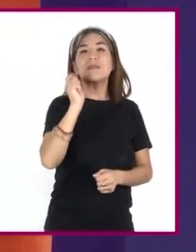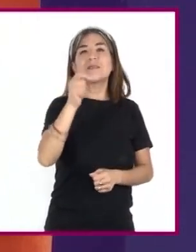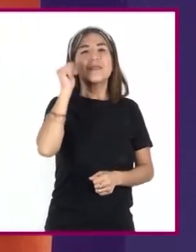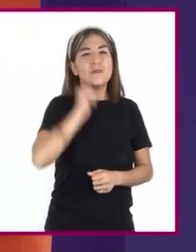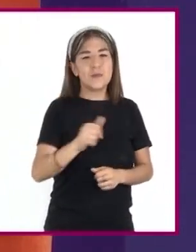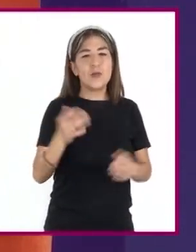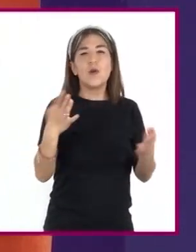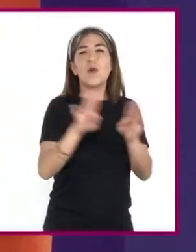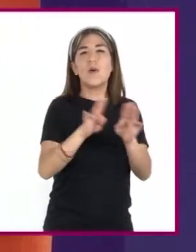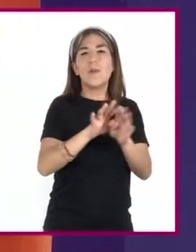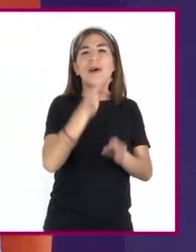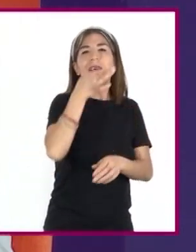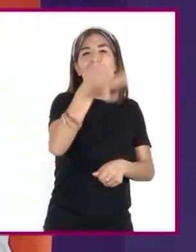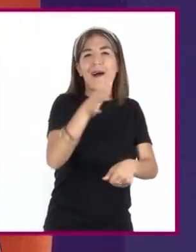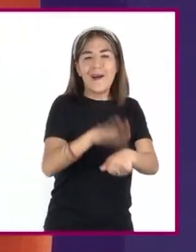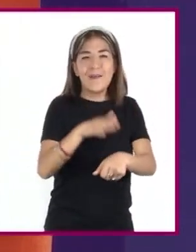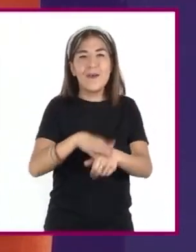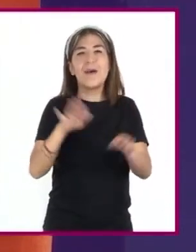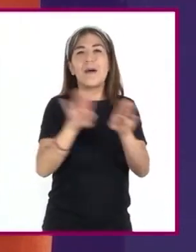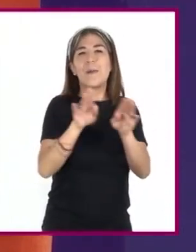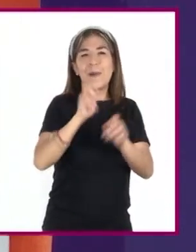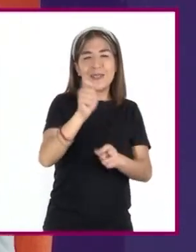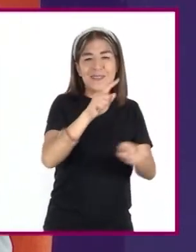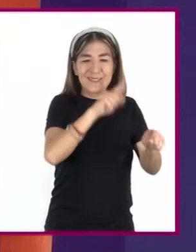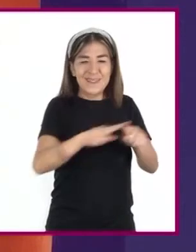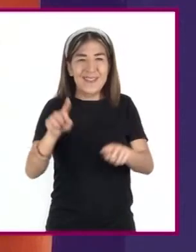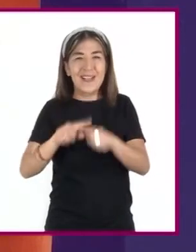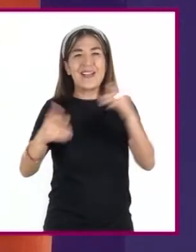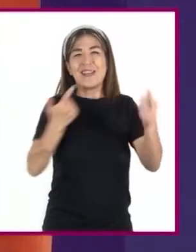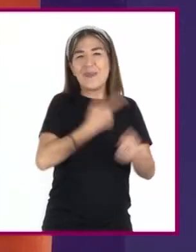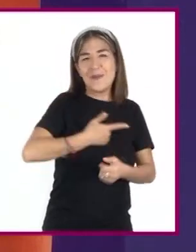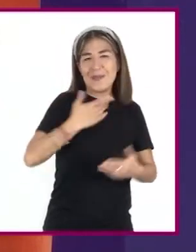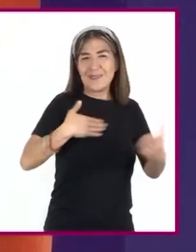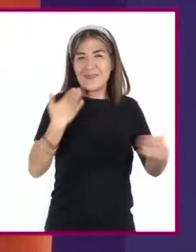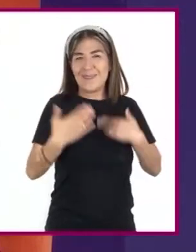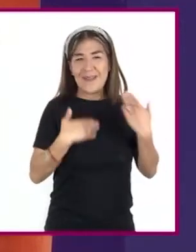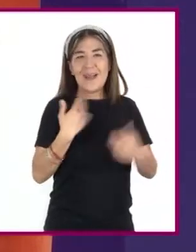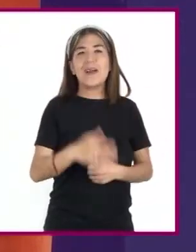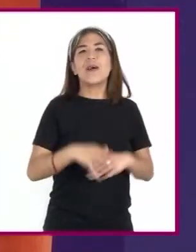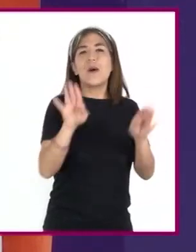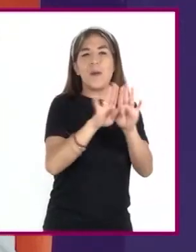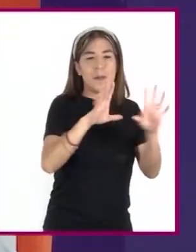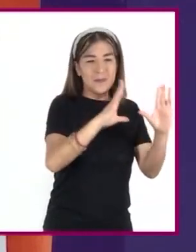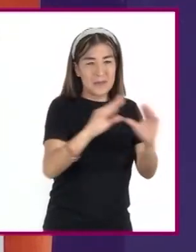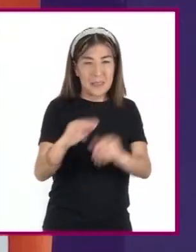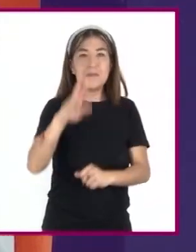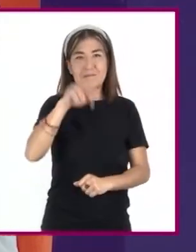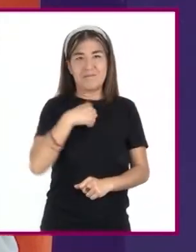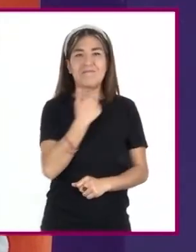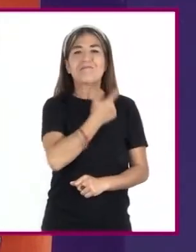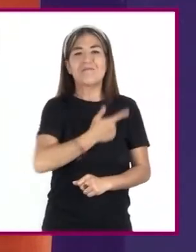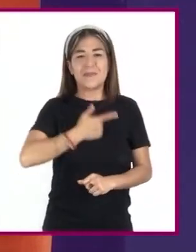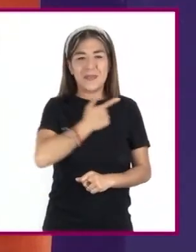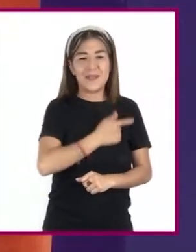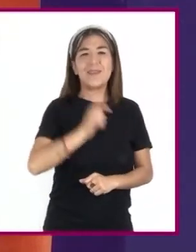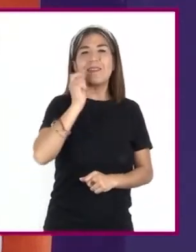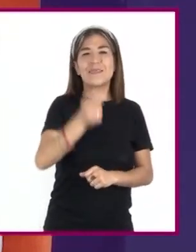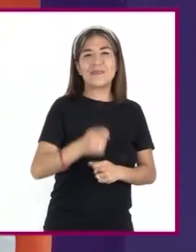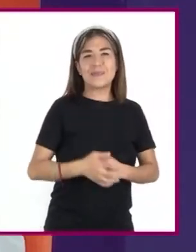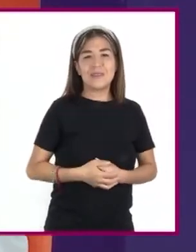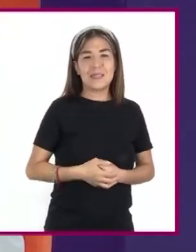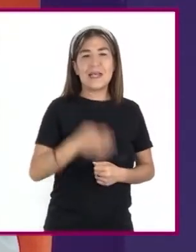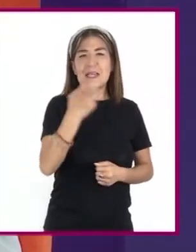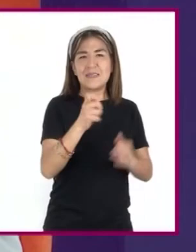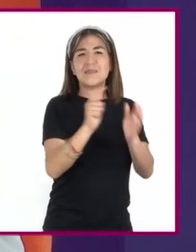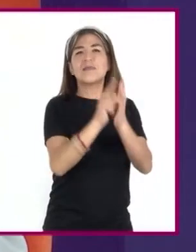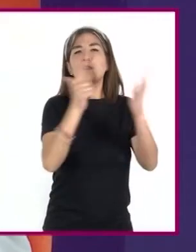con esa referencia didáctica, siempre dejarles algo. Créame, maestra, que ha sido un gusto y lo será que estos